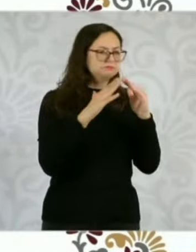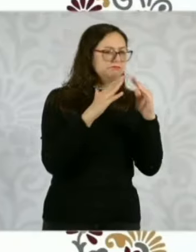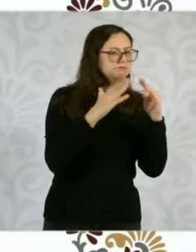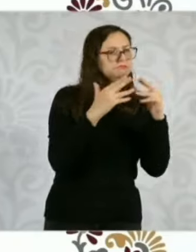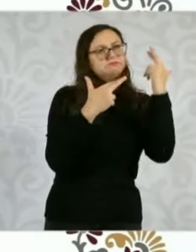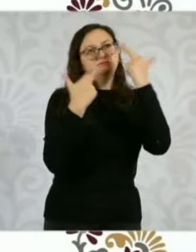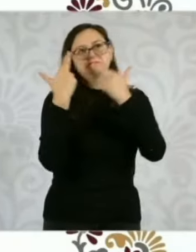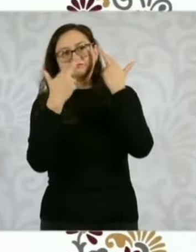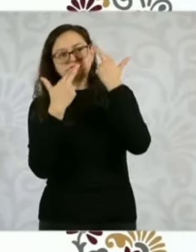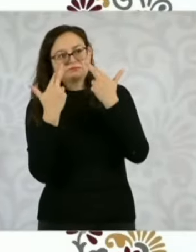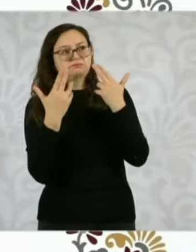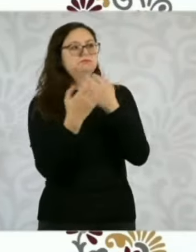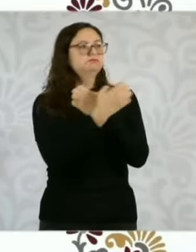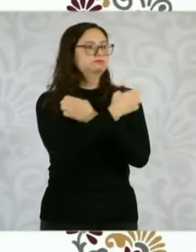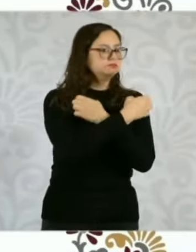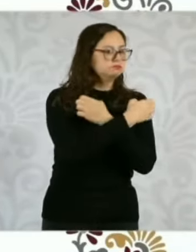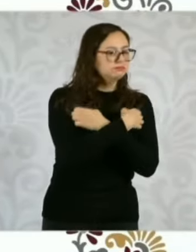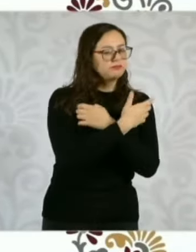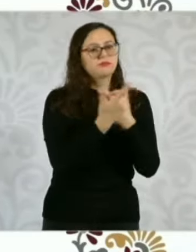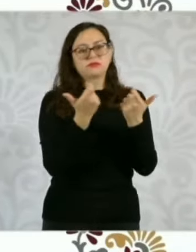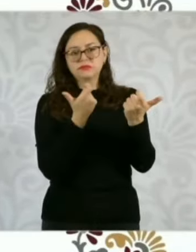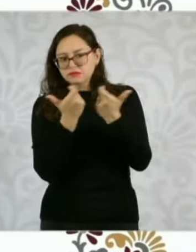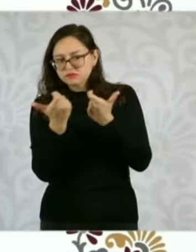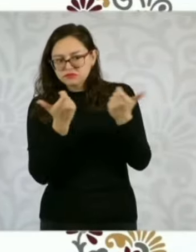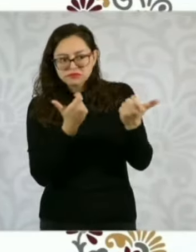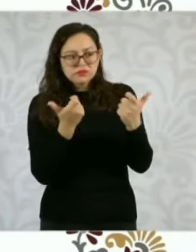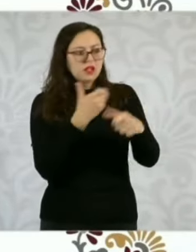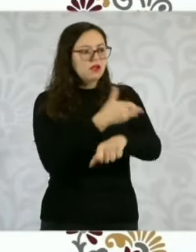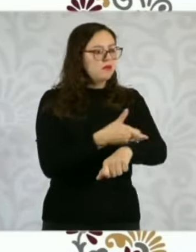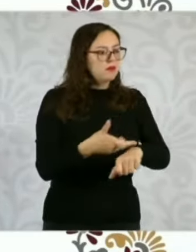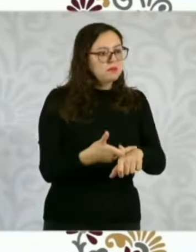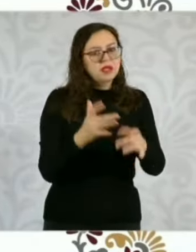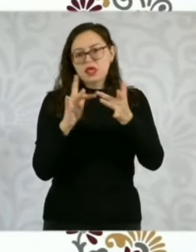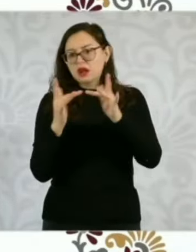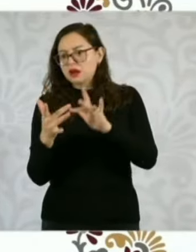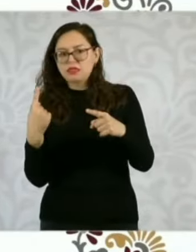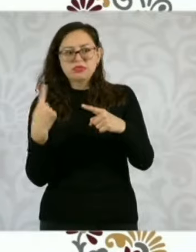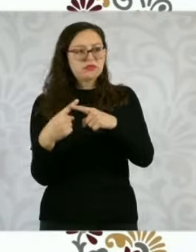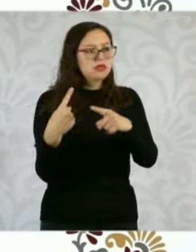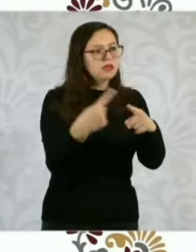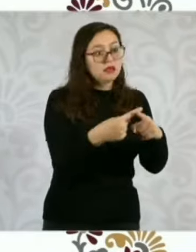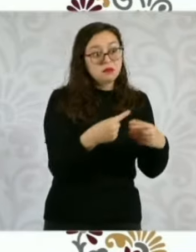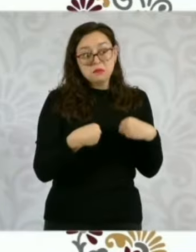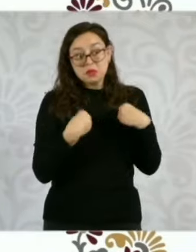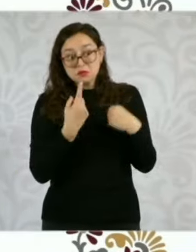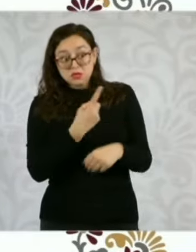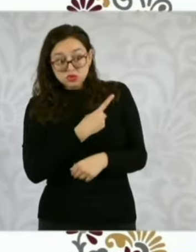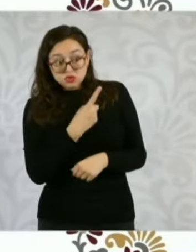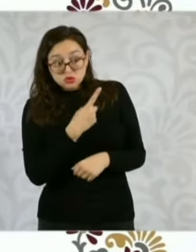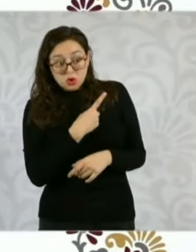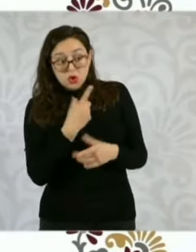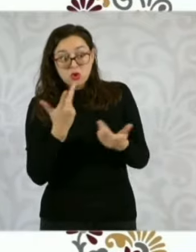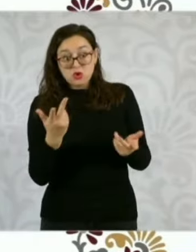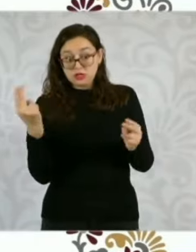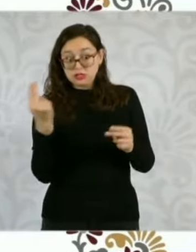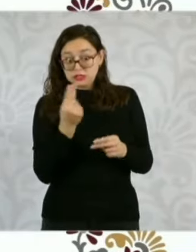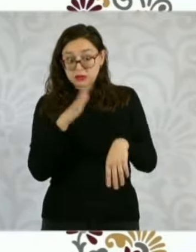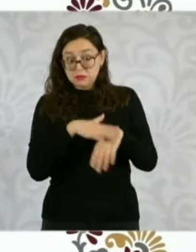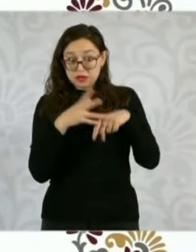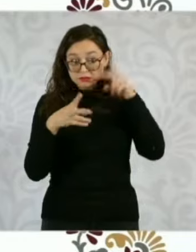e ingresos, relaciones familiares y red de apoyo para saber quién vive solo, quién necesita una visita